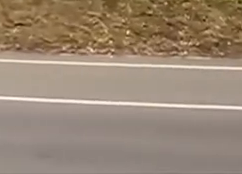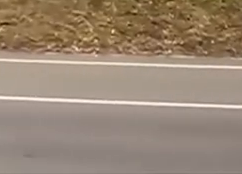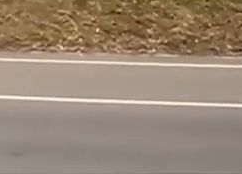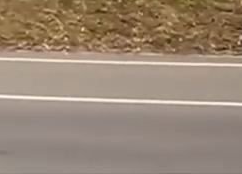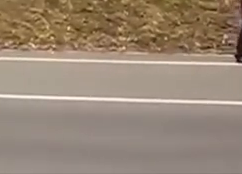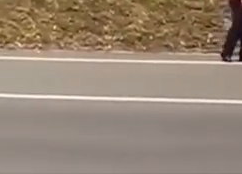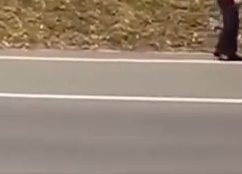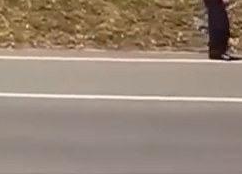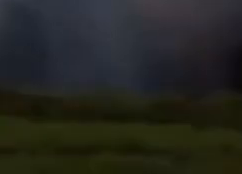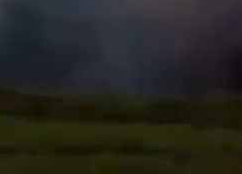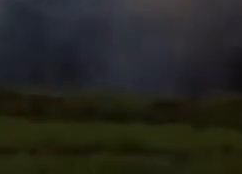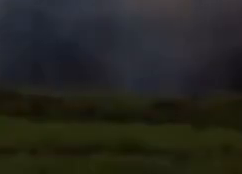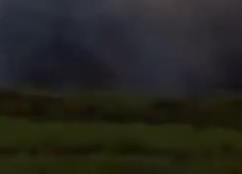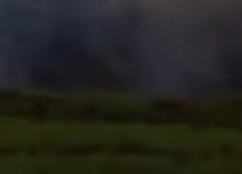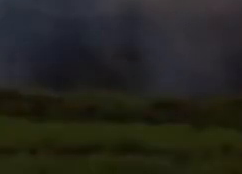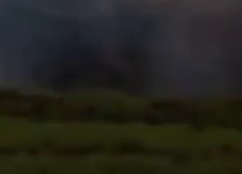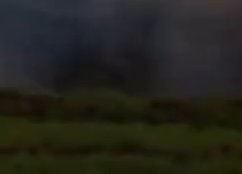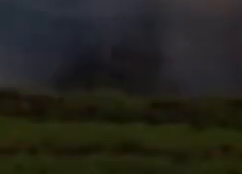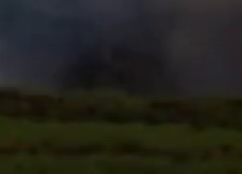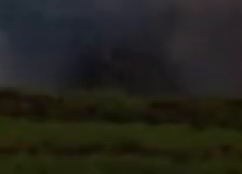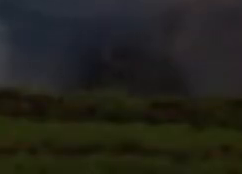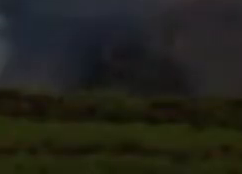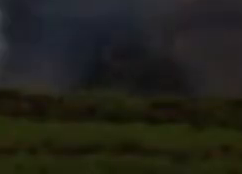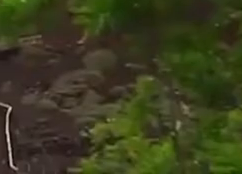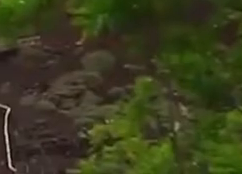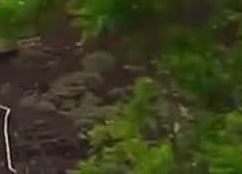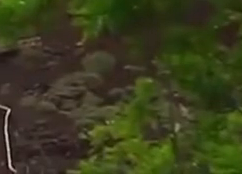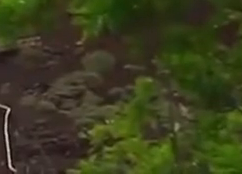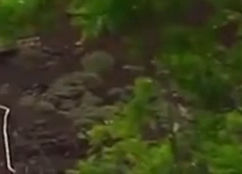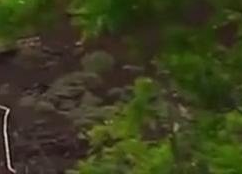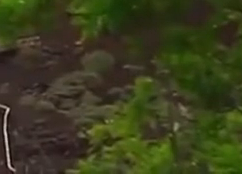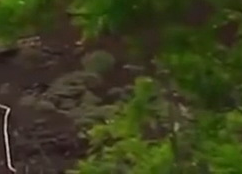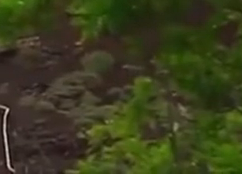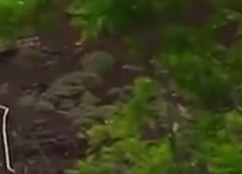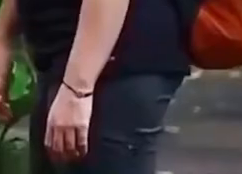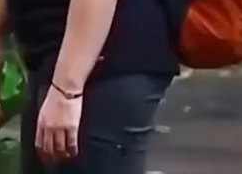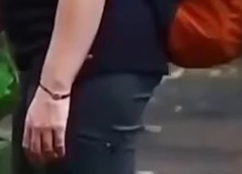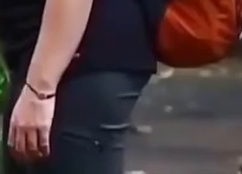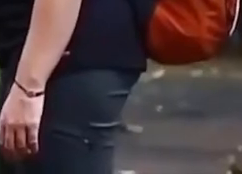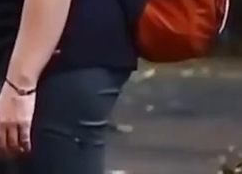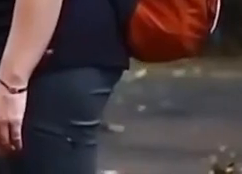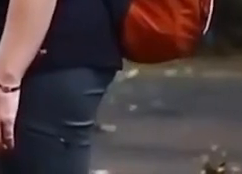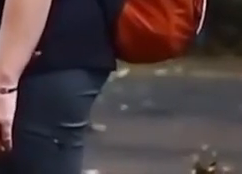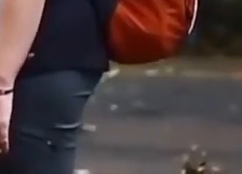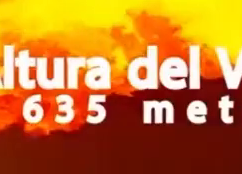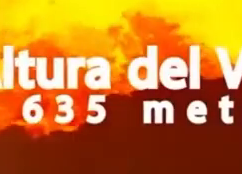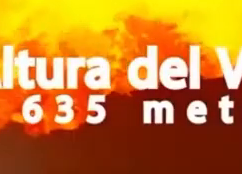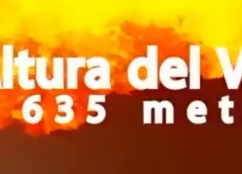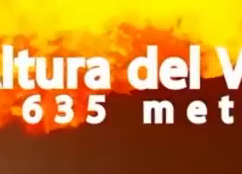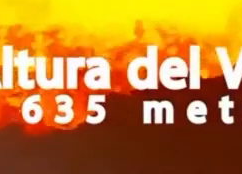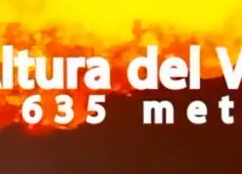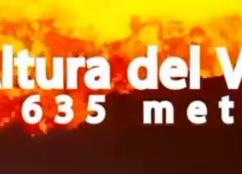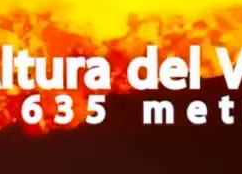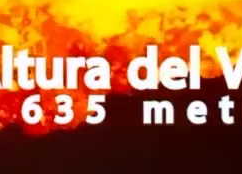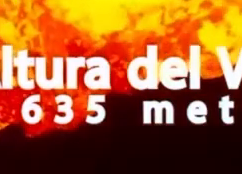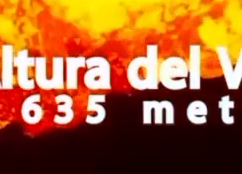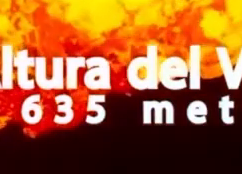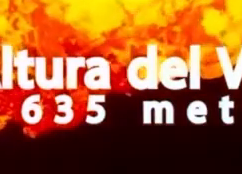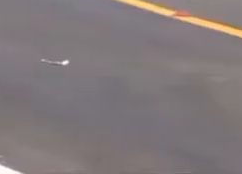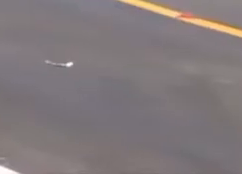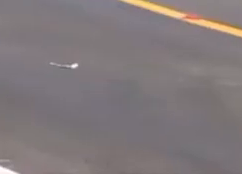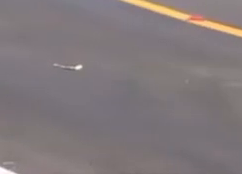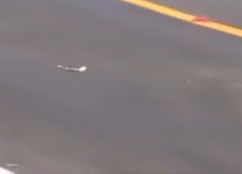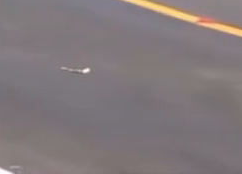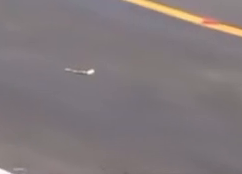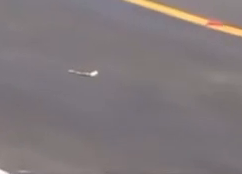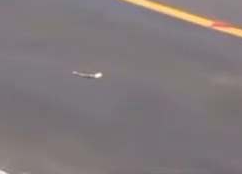El Parque Nacional Volcán Masaya cuenta con diferentes atractivos naturales para sus visitantes. A la impresionante lava incandescente se le suman los